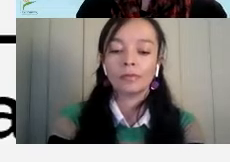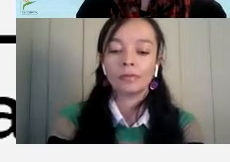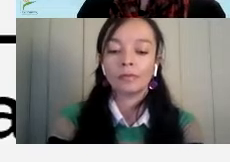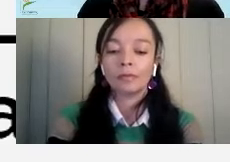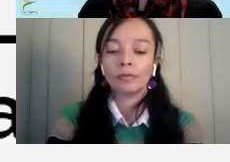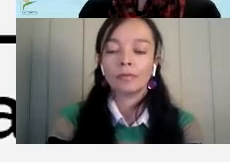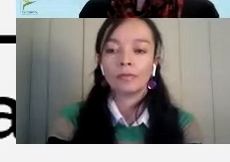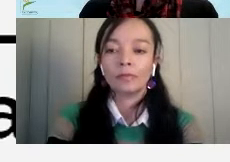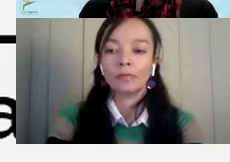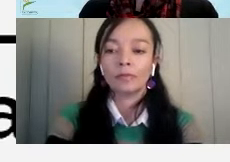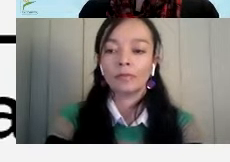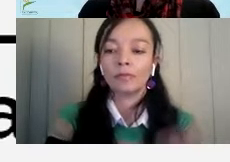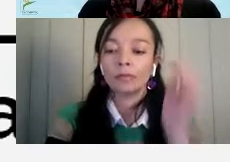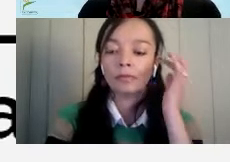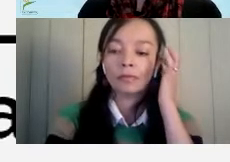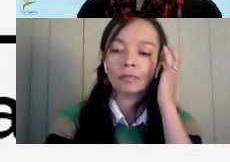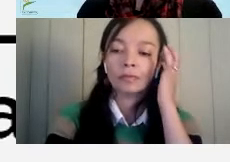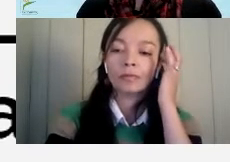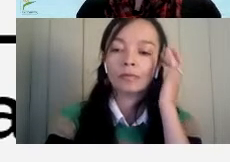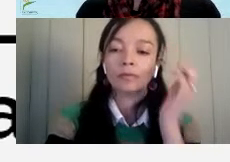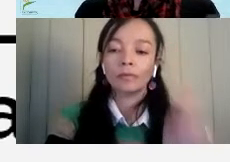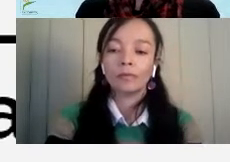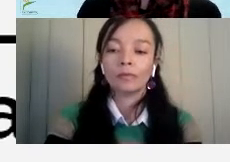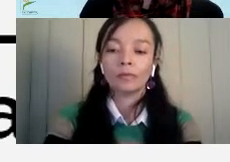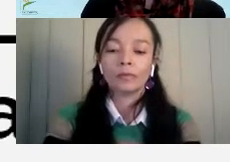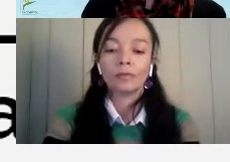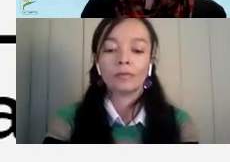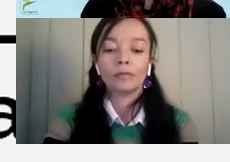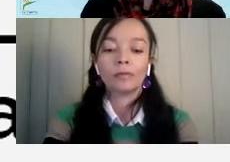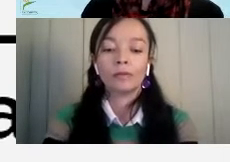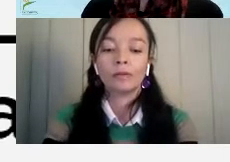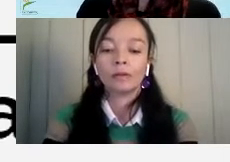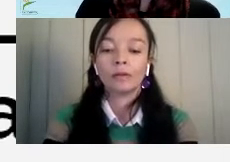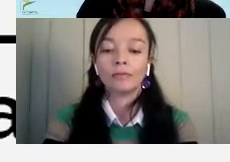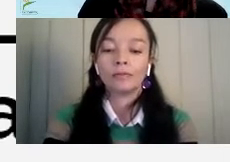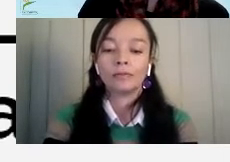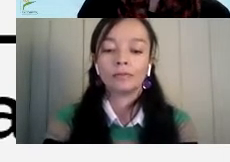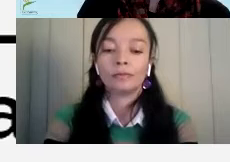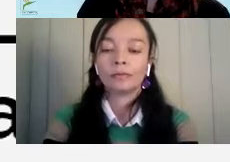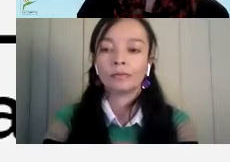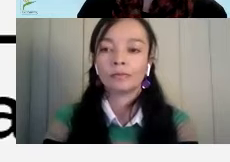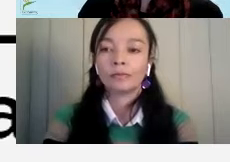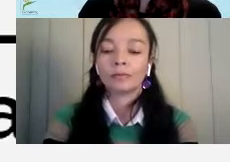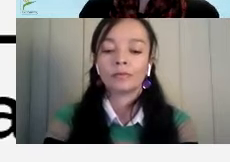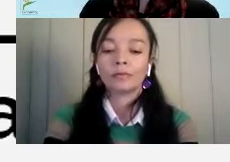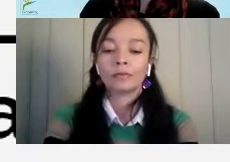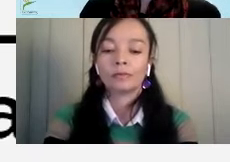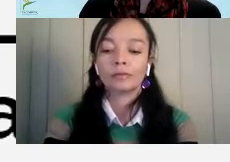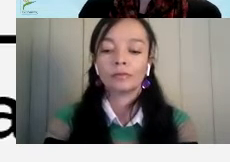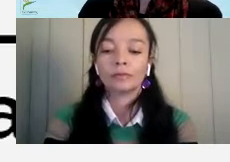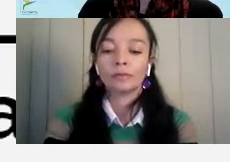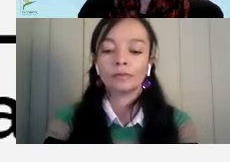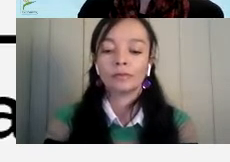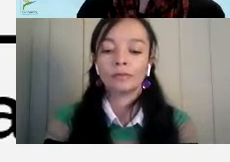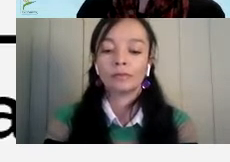Y otro concepto erróneo. No sé lenguaje de señas. No hay problema, no tiene que saber